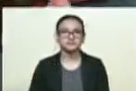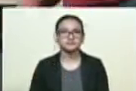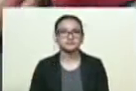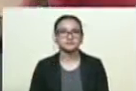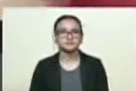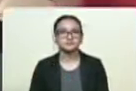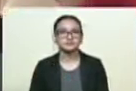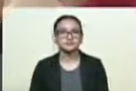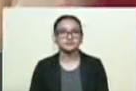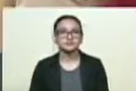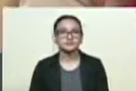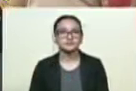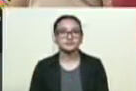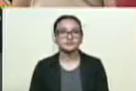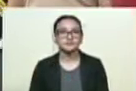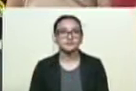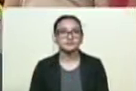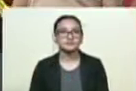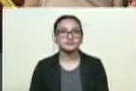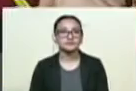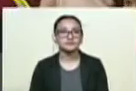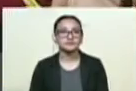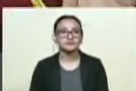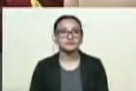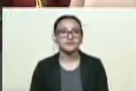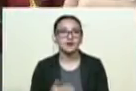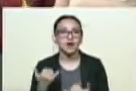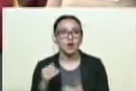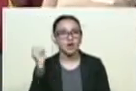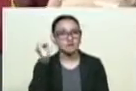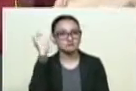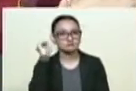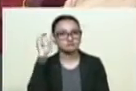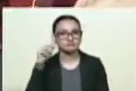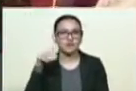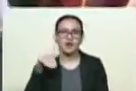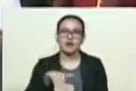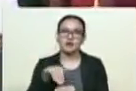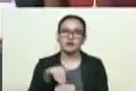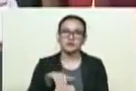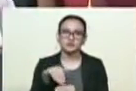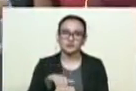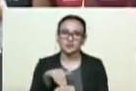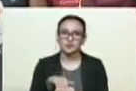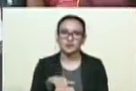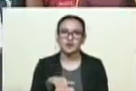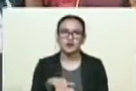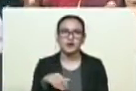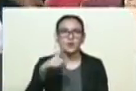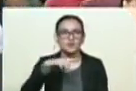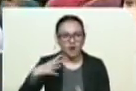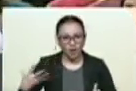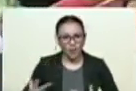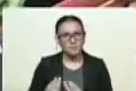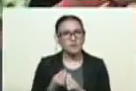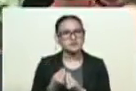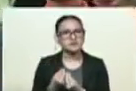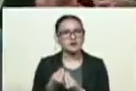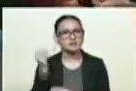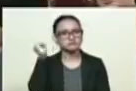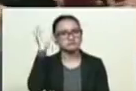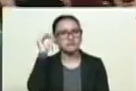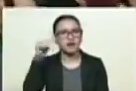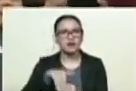Fíjense ustedes. Ahora vamos a una campaña electoral. ¿Ustedes me van a acompañar en la campaña